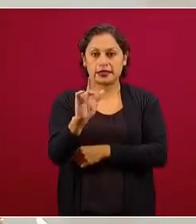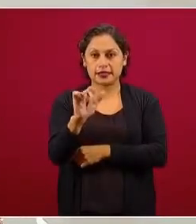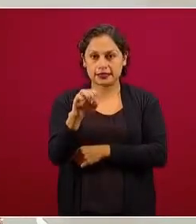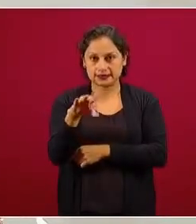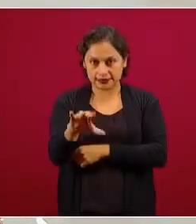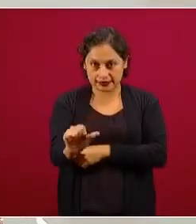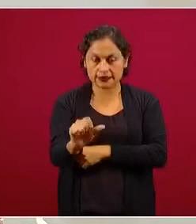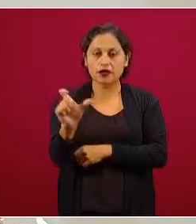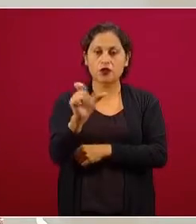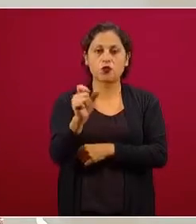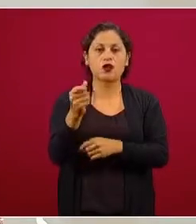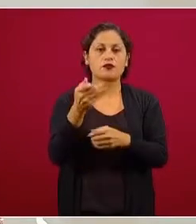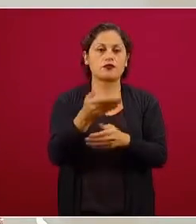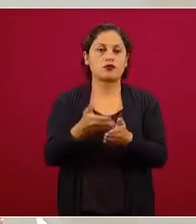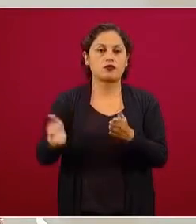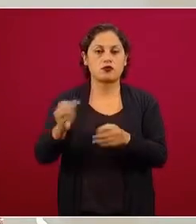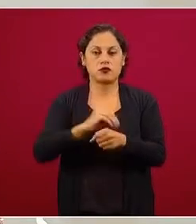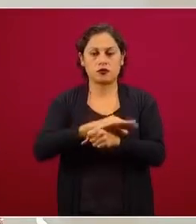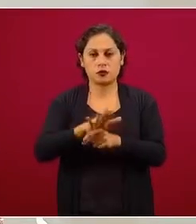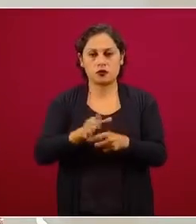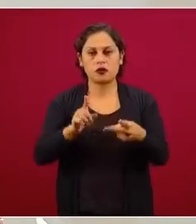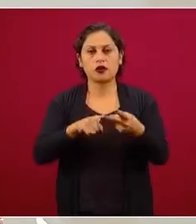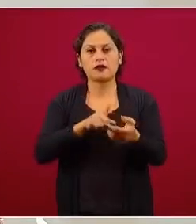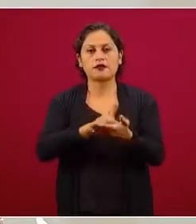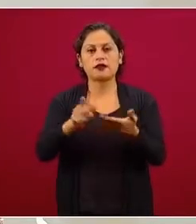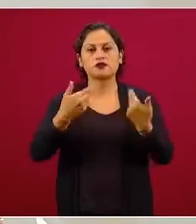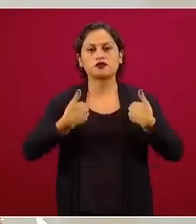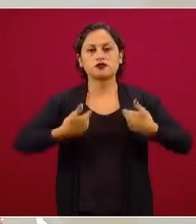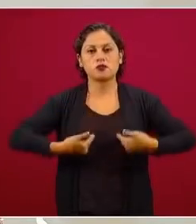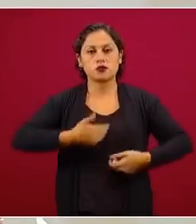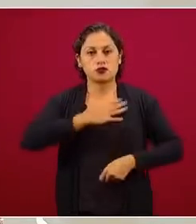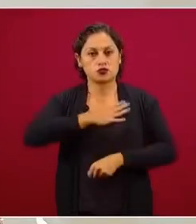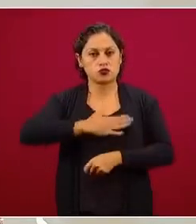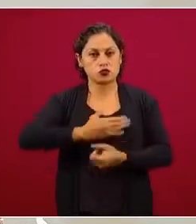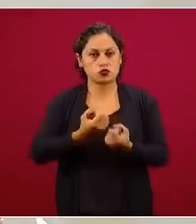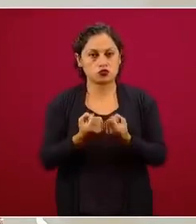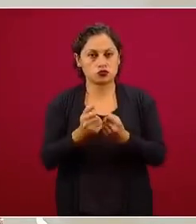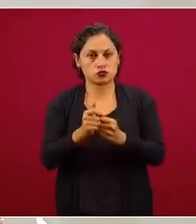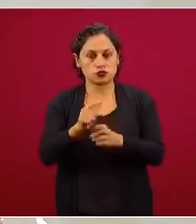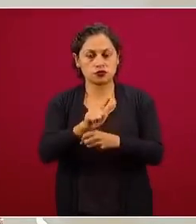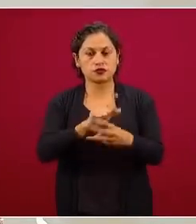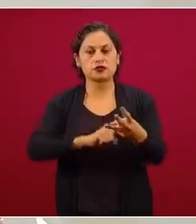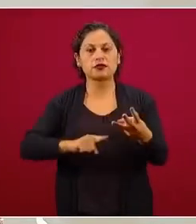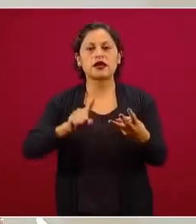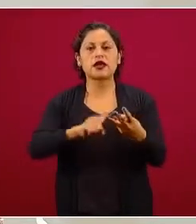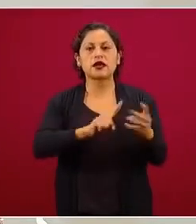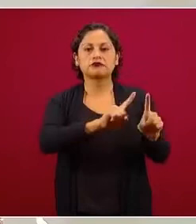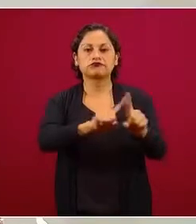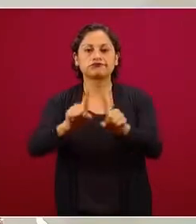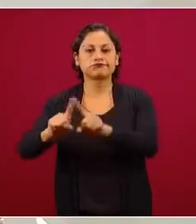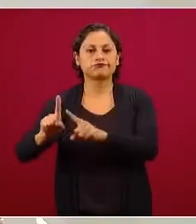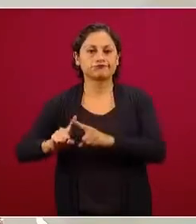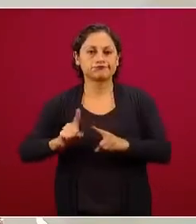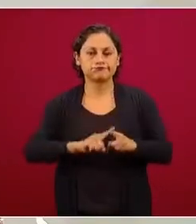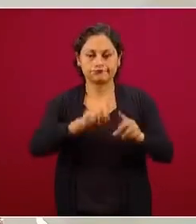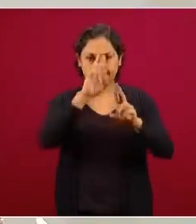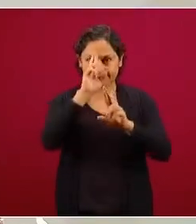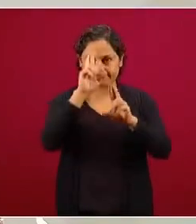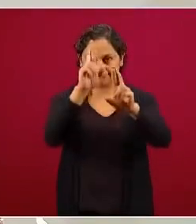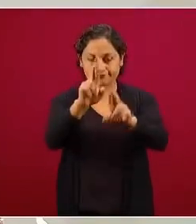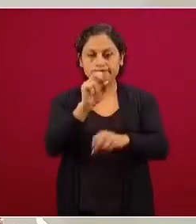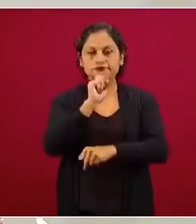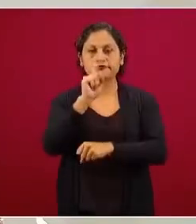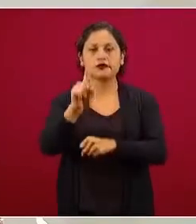durante y en la pandemia, derechos humanos y justicia social, la interculturalidad como inclusión y respeto y la incidencia en las